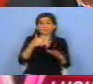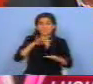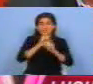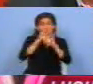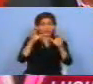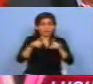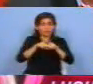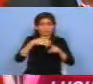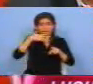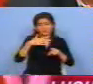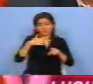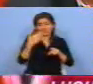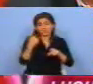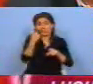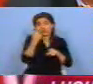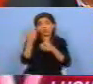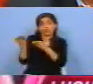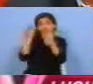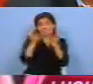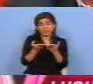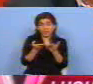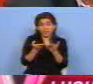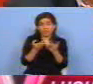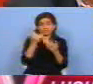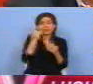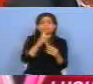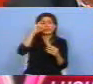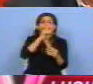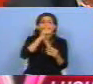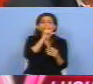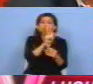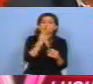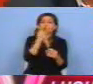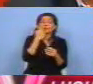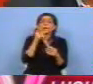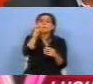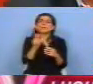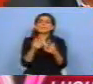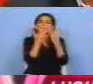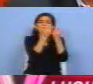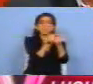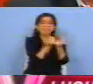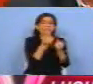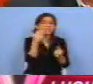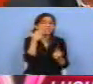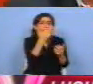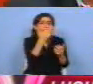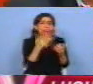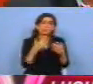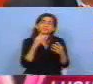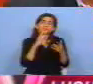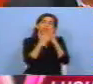y lo comprendo en el altercado que tuvieron con un invitado y Teto Medina Teto Cuando alguien te defiende y pone la cara por vos por lo menos un